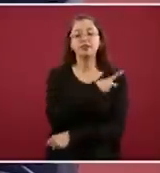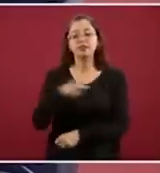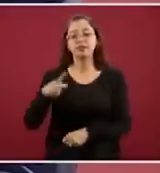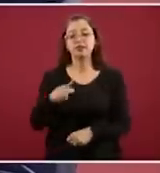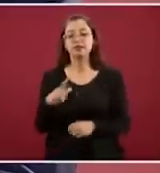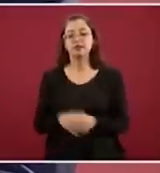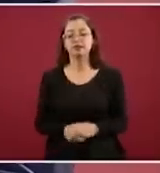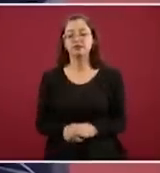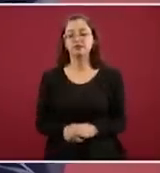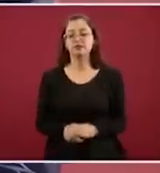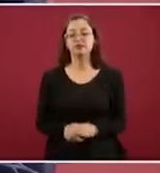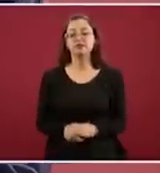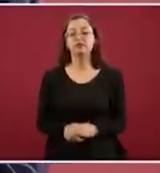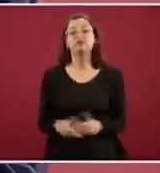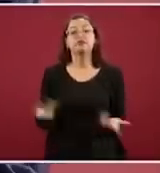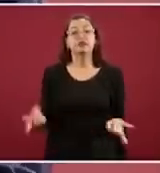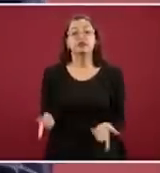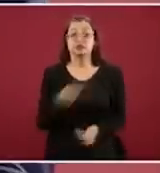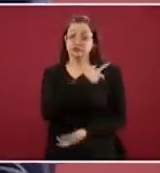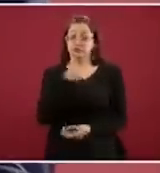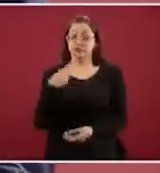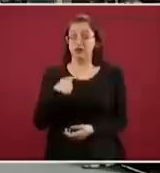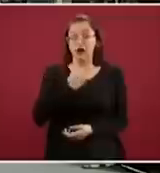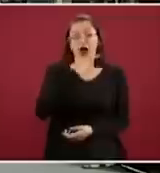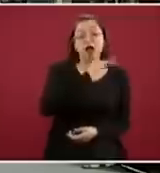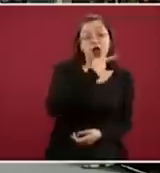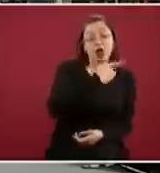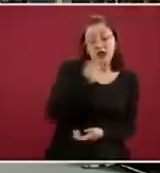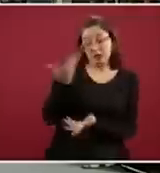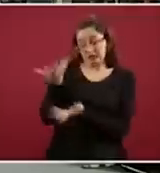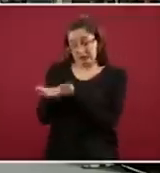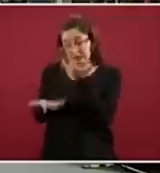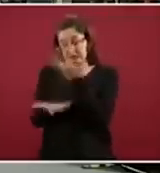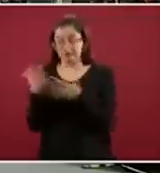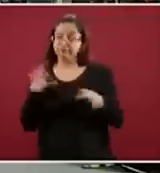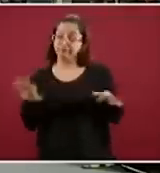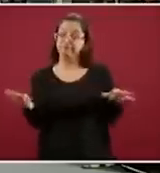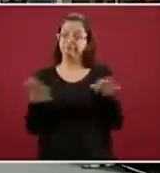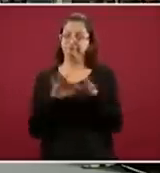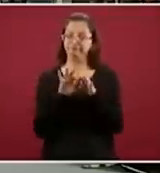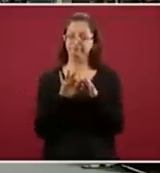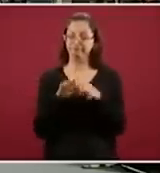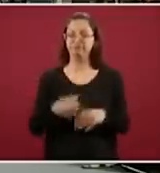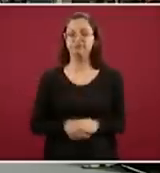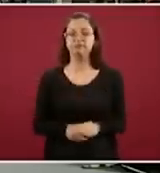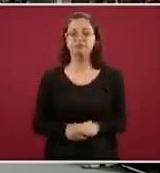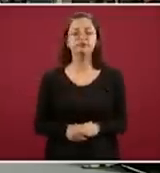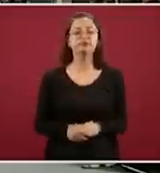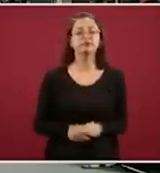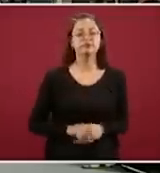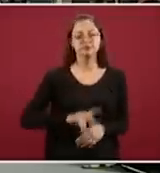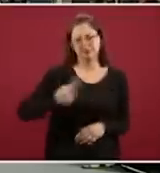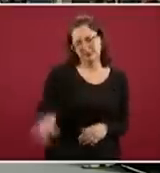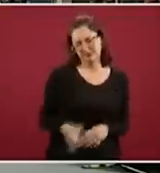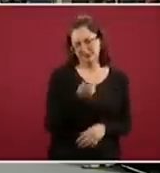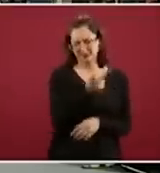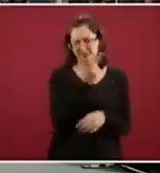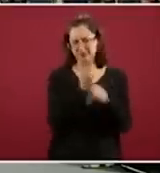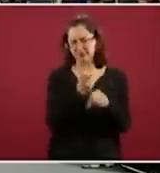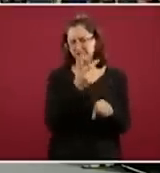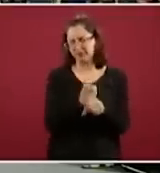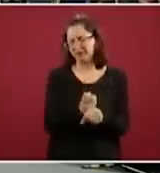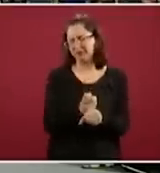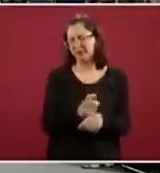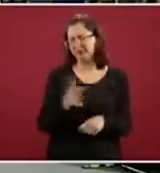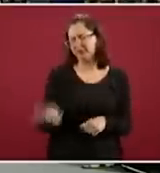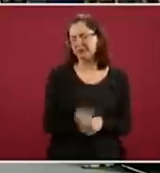Muchas gracias, presidente. Y hay que ser consecuentes, nada gracias. Más. Presidente, una segunda pregunta sobre,